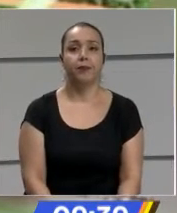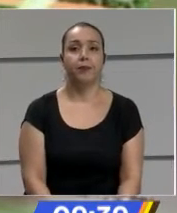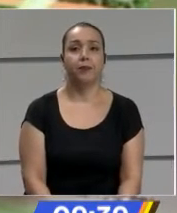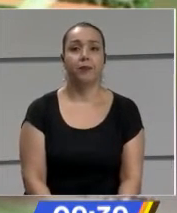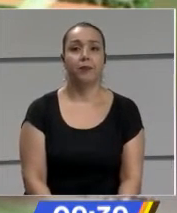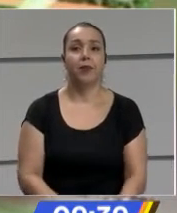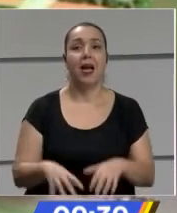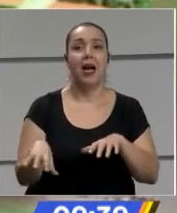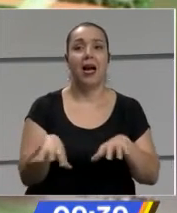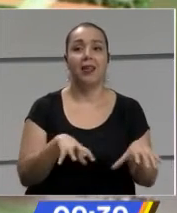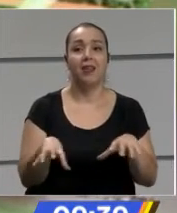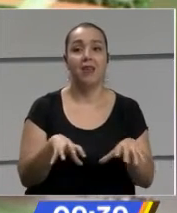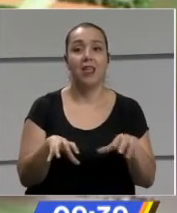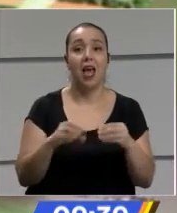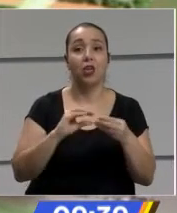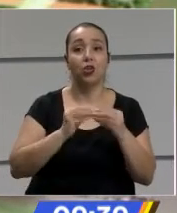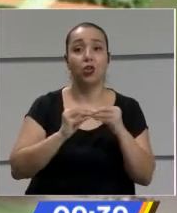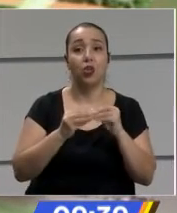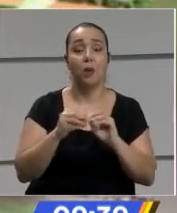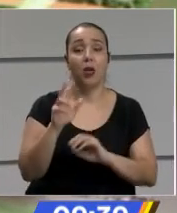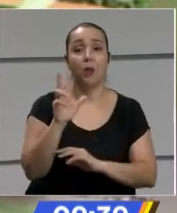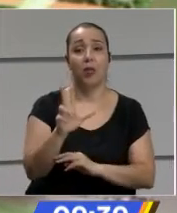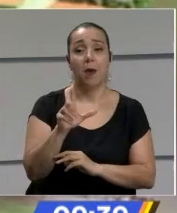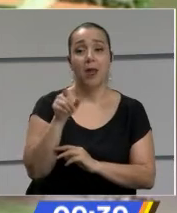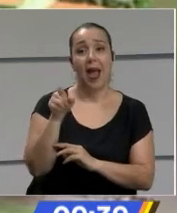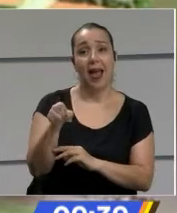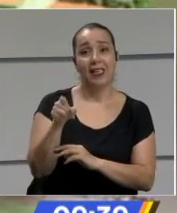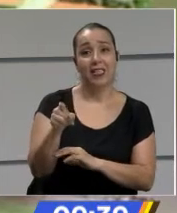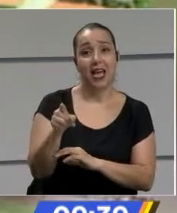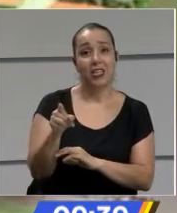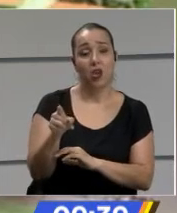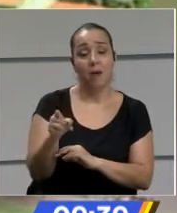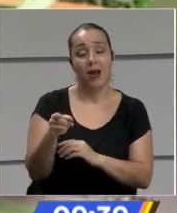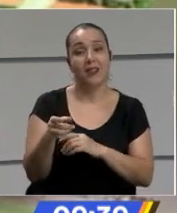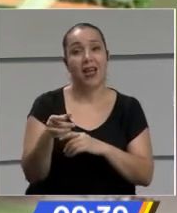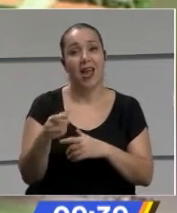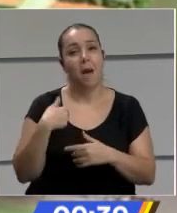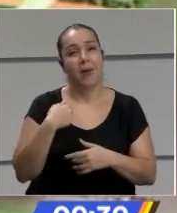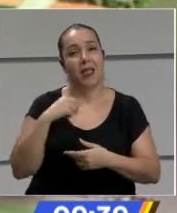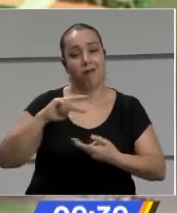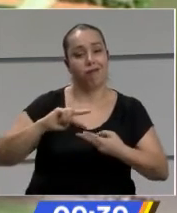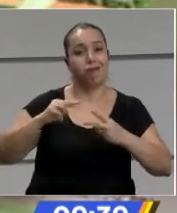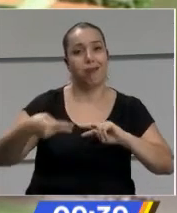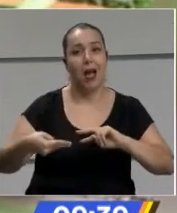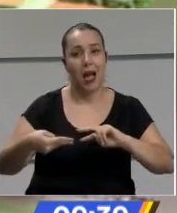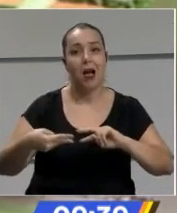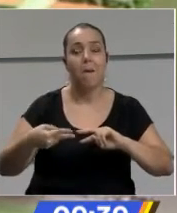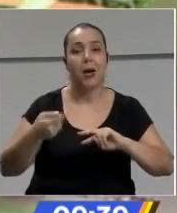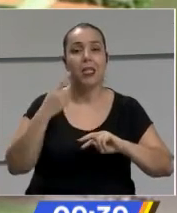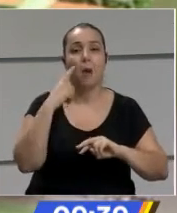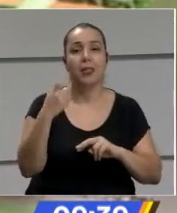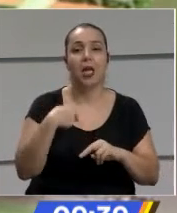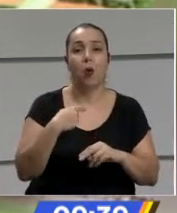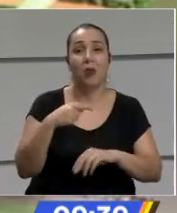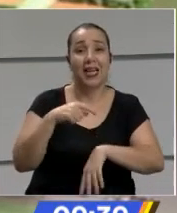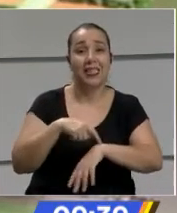Actividad número 3. ¿En qué consiste? Bueno, ella va a realizar lo contrario a lo que yo le indique. En el momento